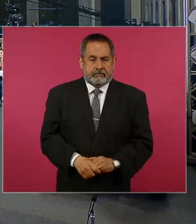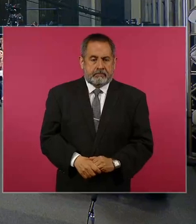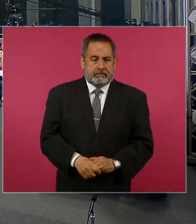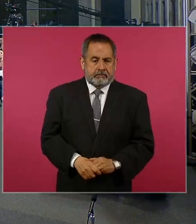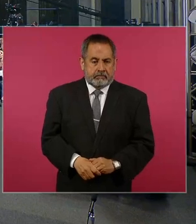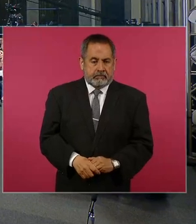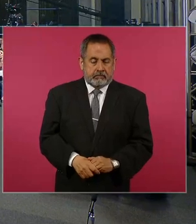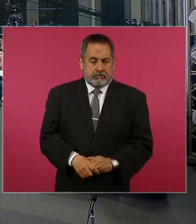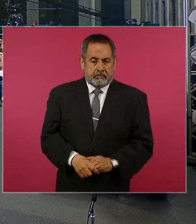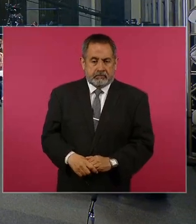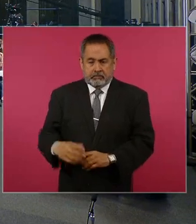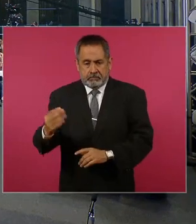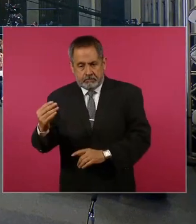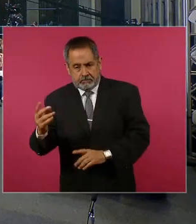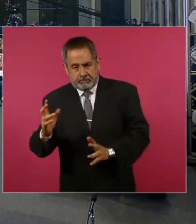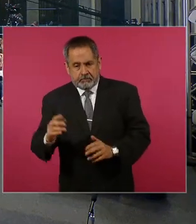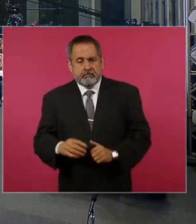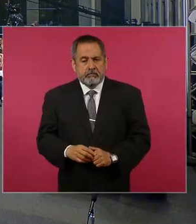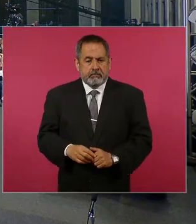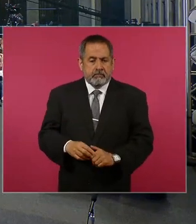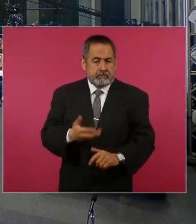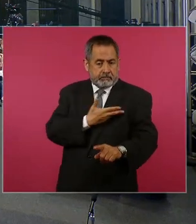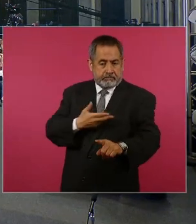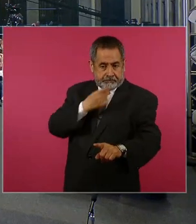Sí, es que es